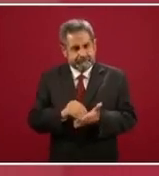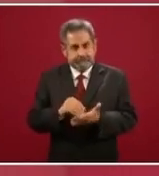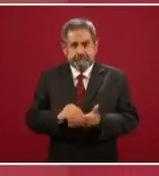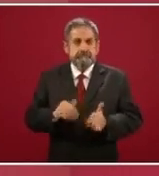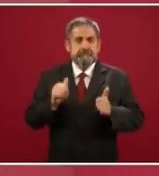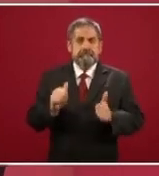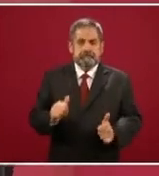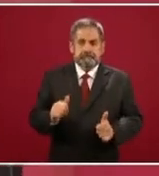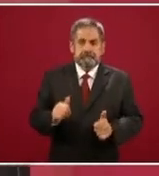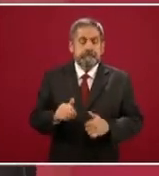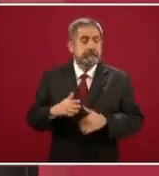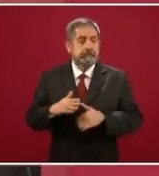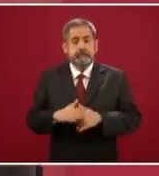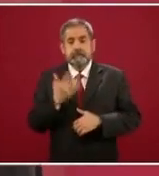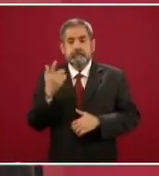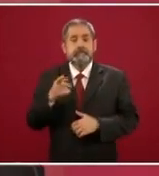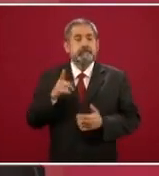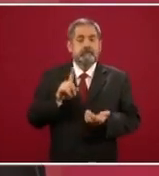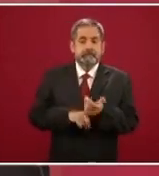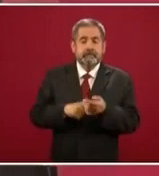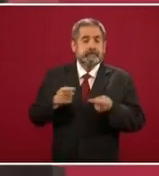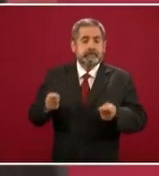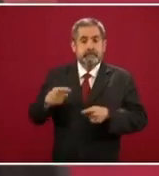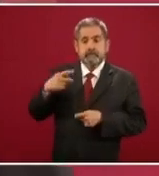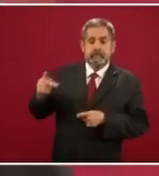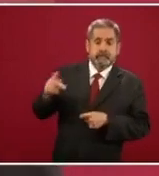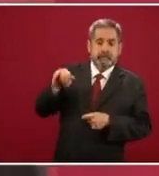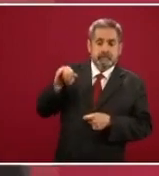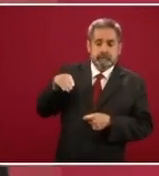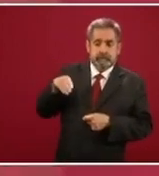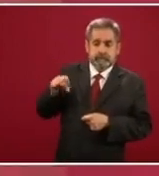porque lo siguió manejando el IMSS.